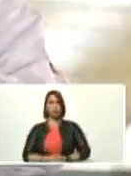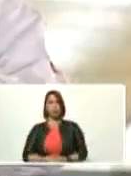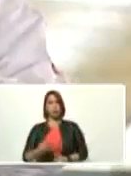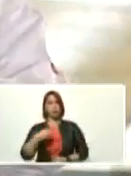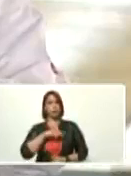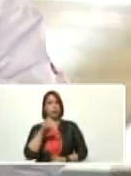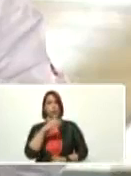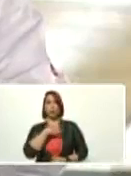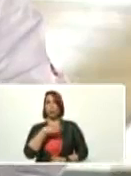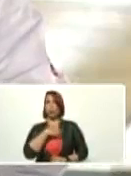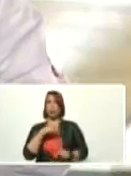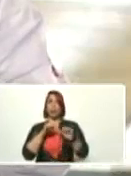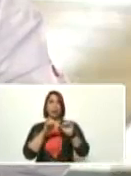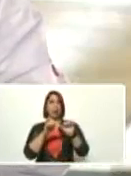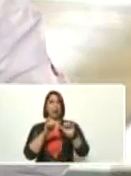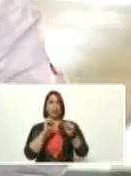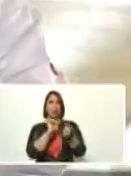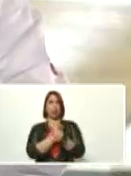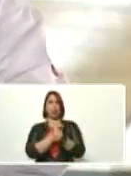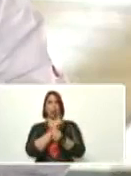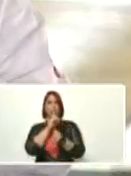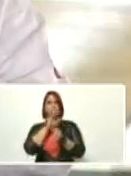Nosotros no podemos quedarnos detenidos